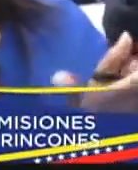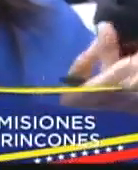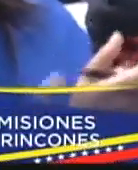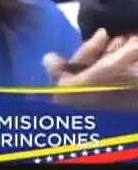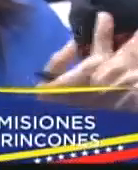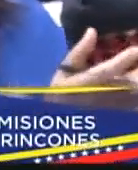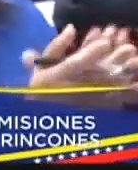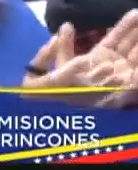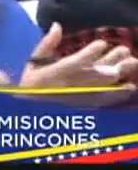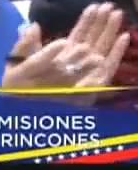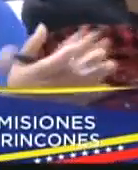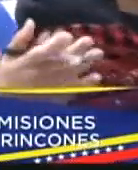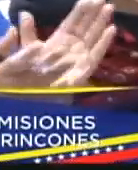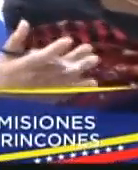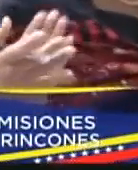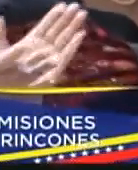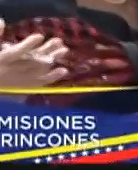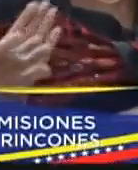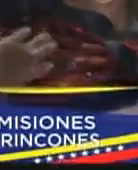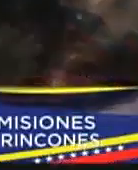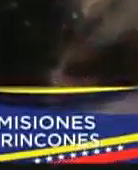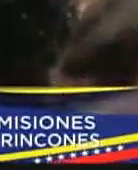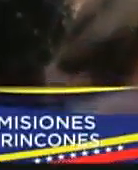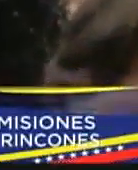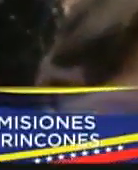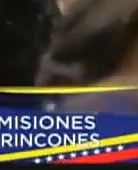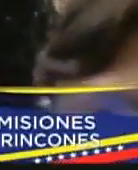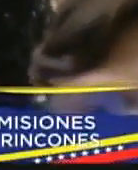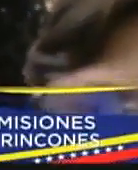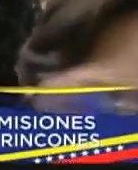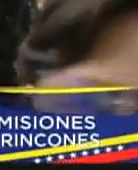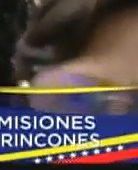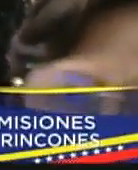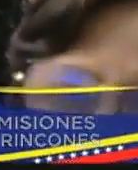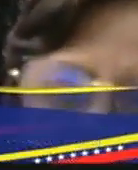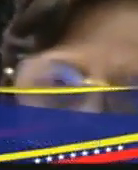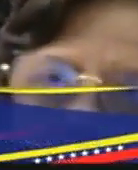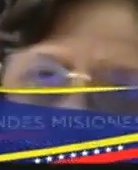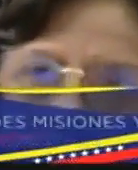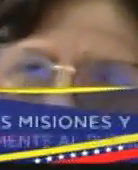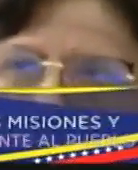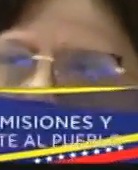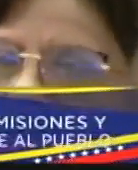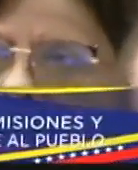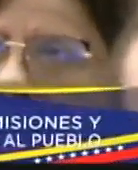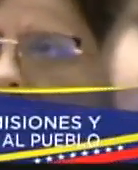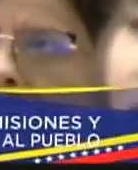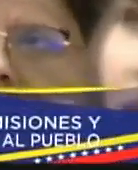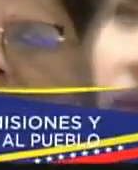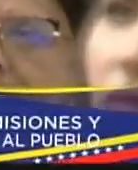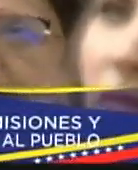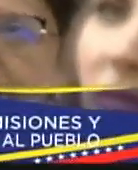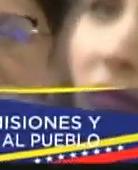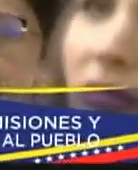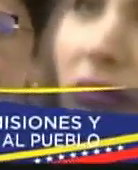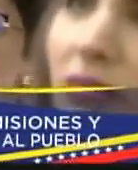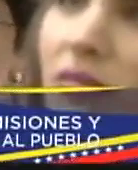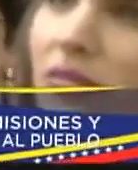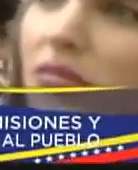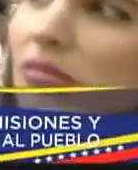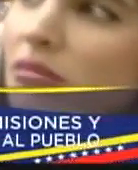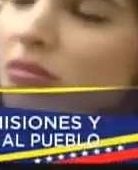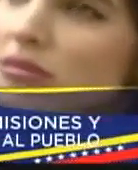la mantención de su familia para la educación de sus hijos para que sus hijos tomen el camino recto